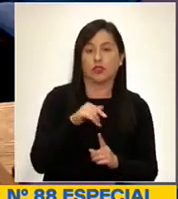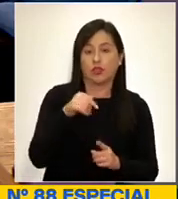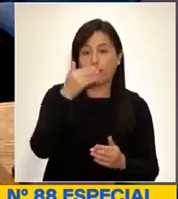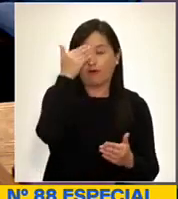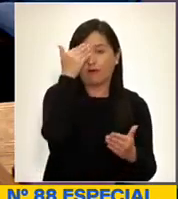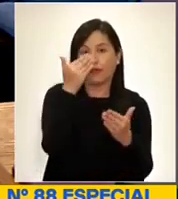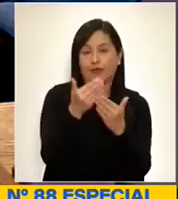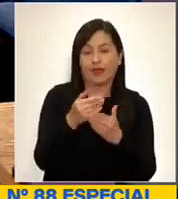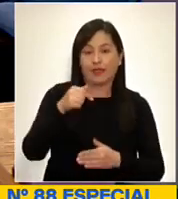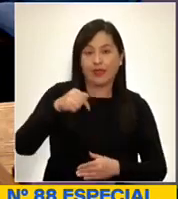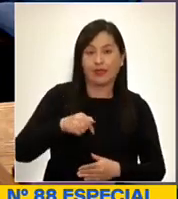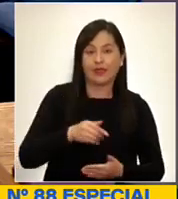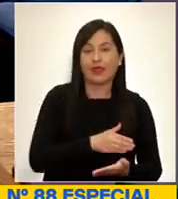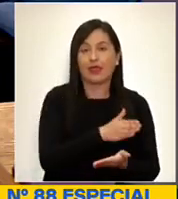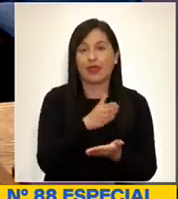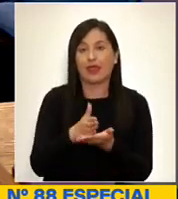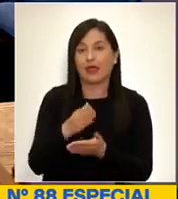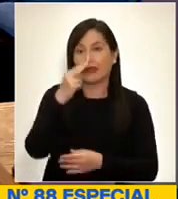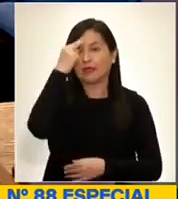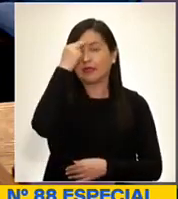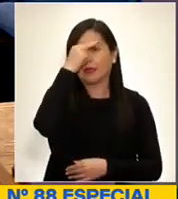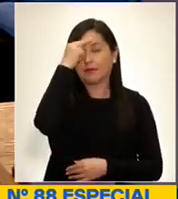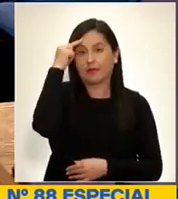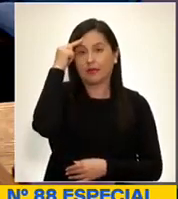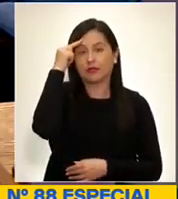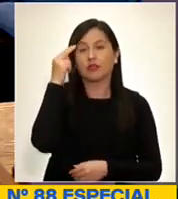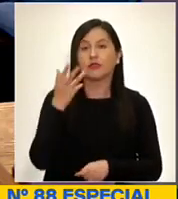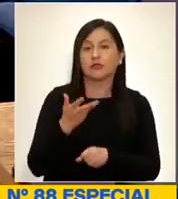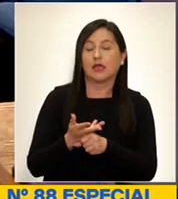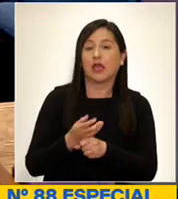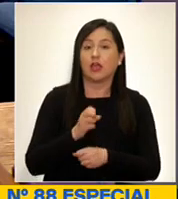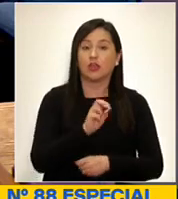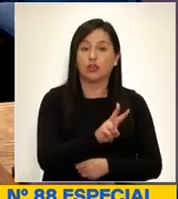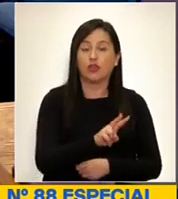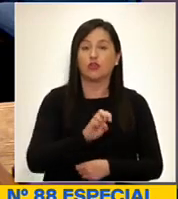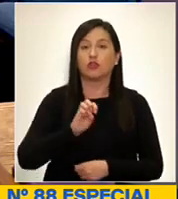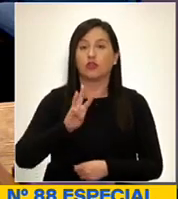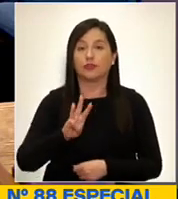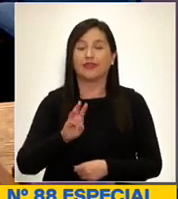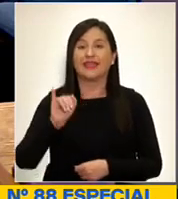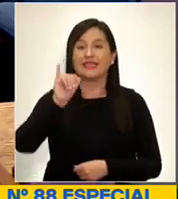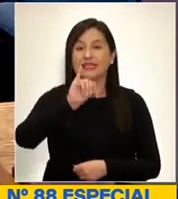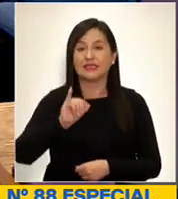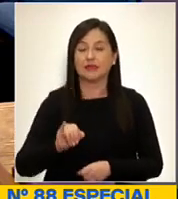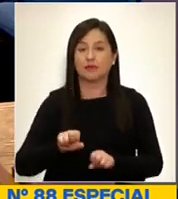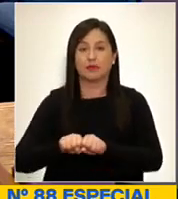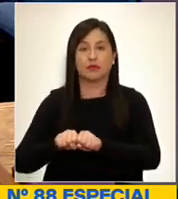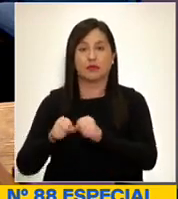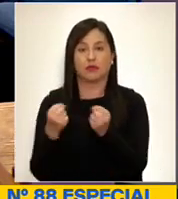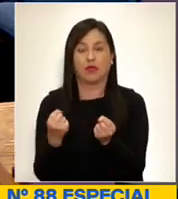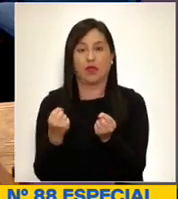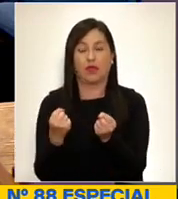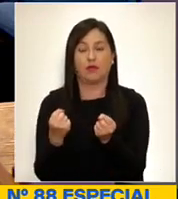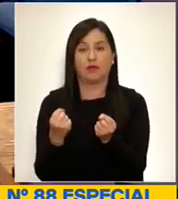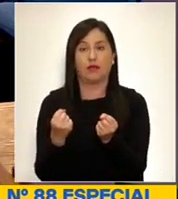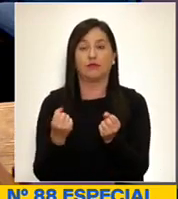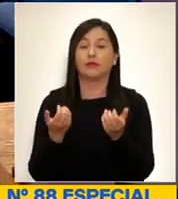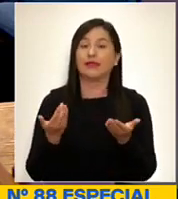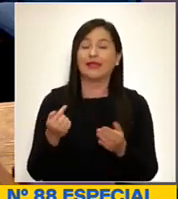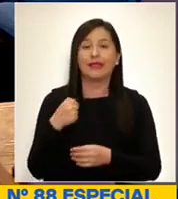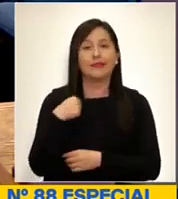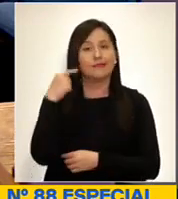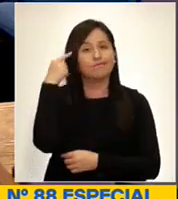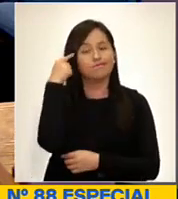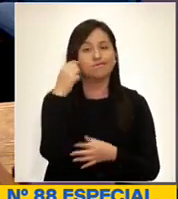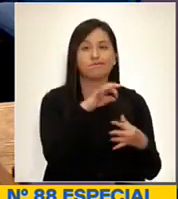aquí a marzo si se nos caen dos o tres isapres de acuerdo a la cifra de la superintendencia y por lo tanto tanto creo que en ese sentido común vamos